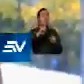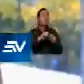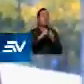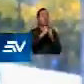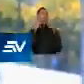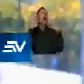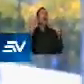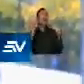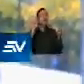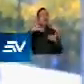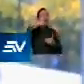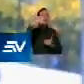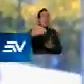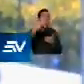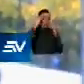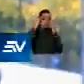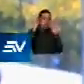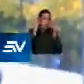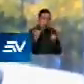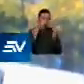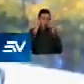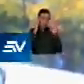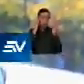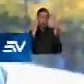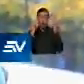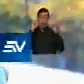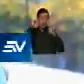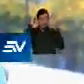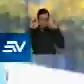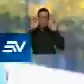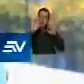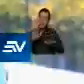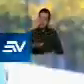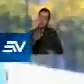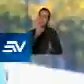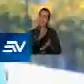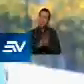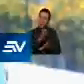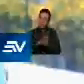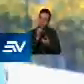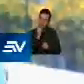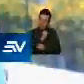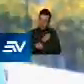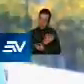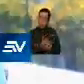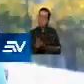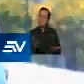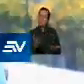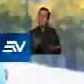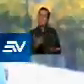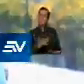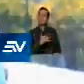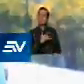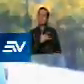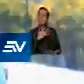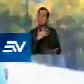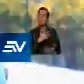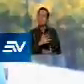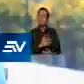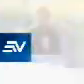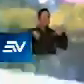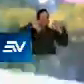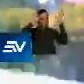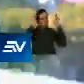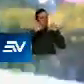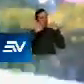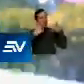días. No nos alteremos, con tranquilidad recibamos esta información y sintámonos seguros de que estamos